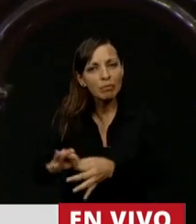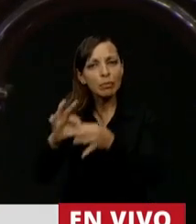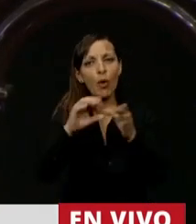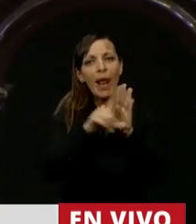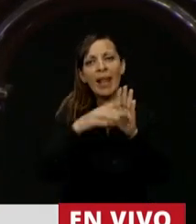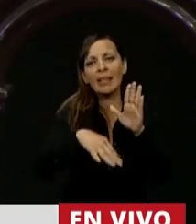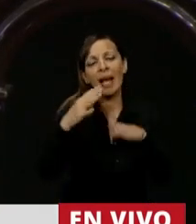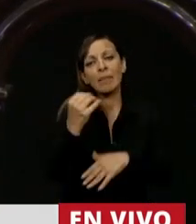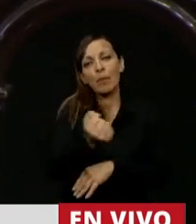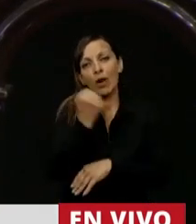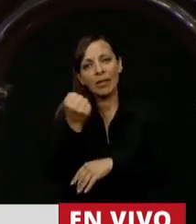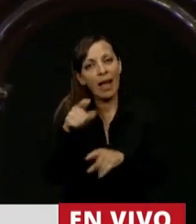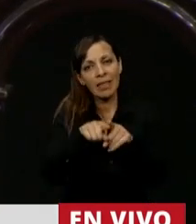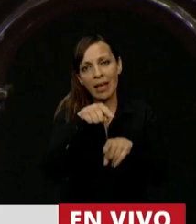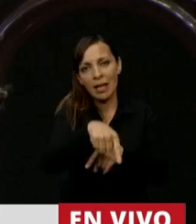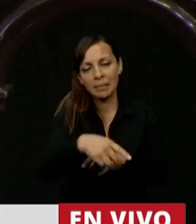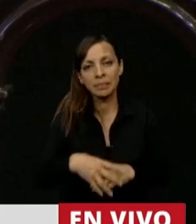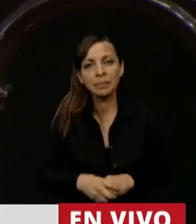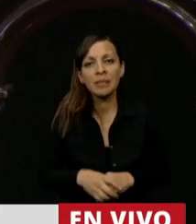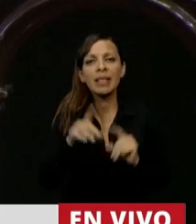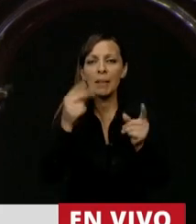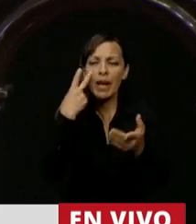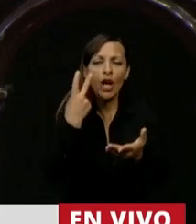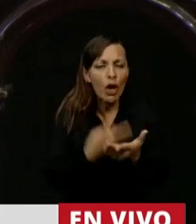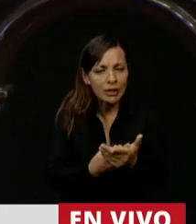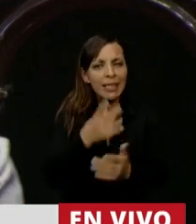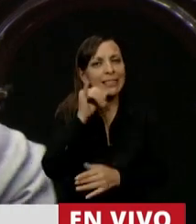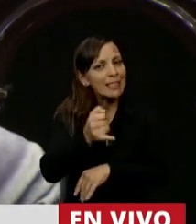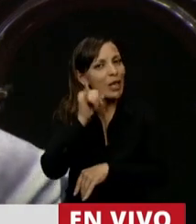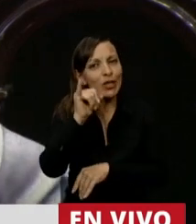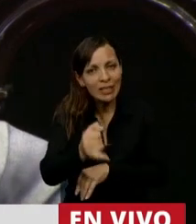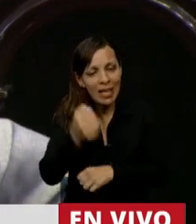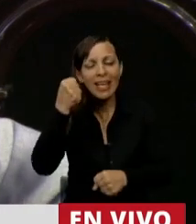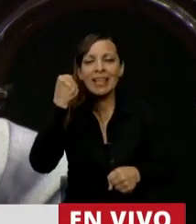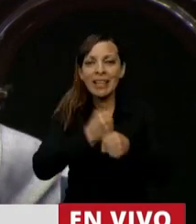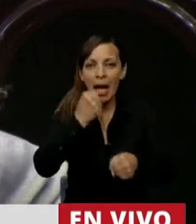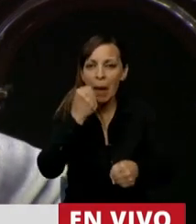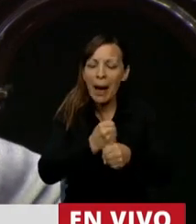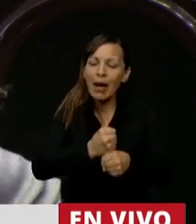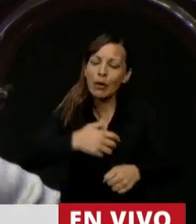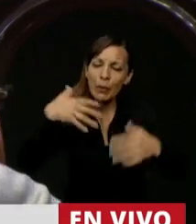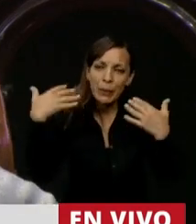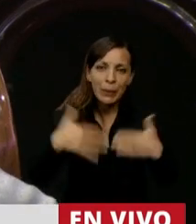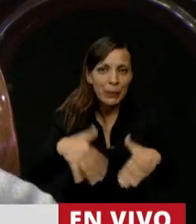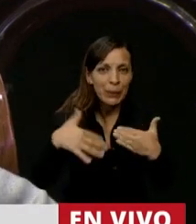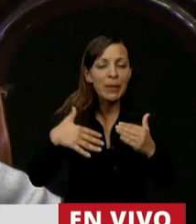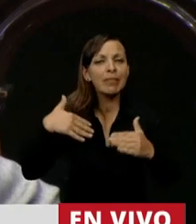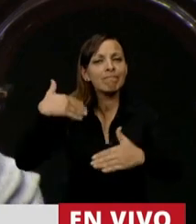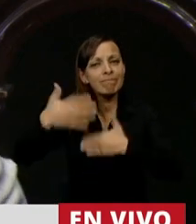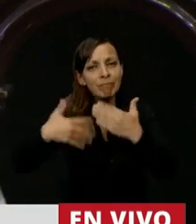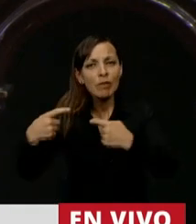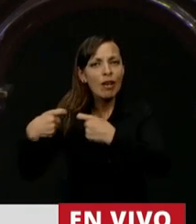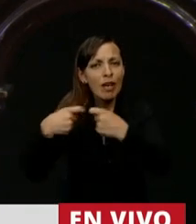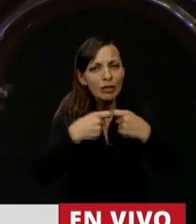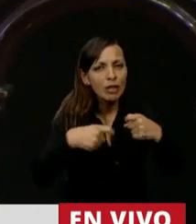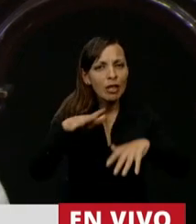tan importante como esta. Y reconocer sin lugar a dudas el trabajo enorme que vienen haciendo las